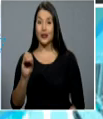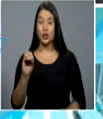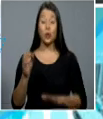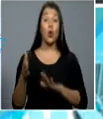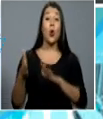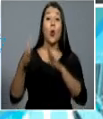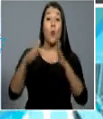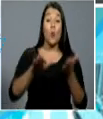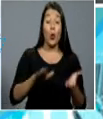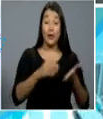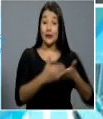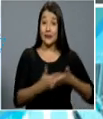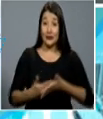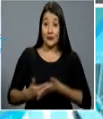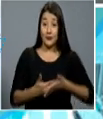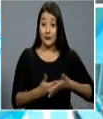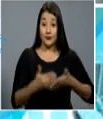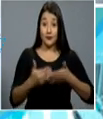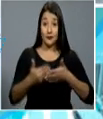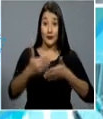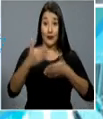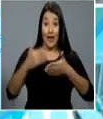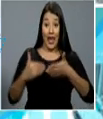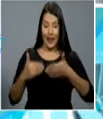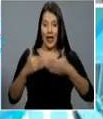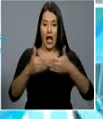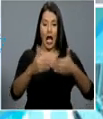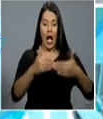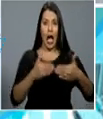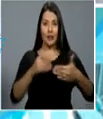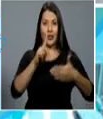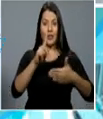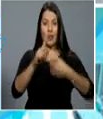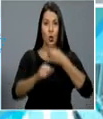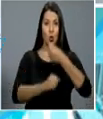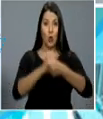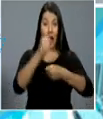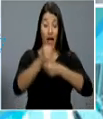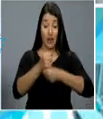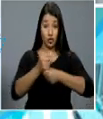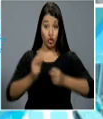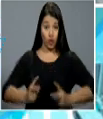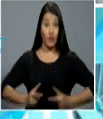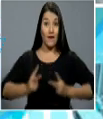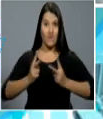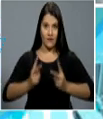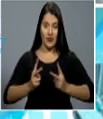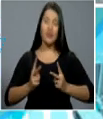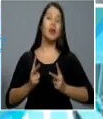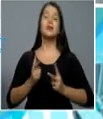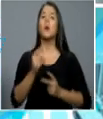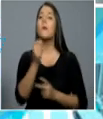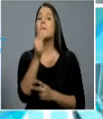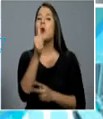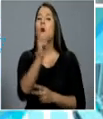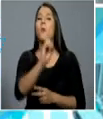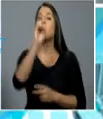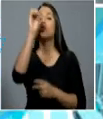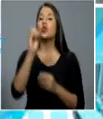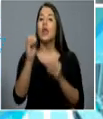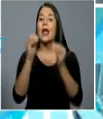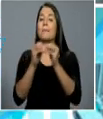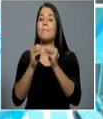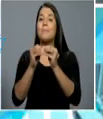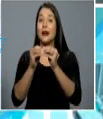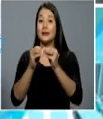fallecimientos de niños antes de llegar al primer año de vida por 1000 nacidos vivos, es el más bajo en toda Centroamérica y el cuarto más bajo